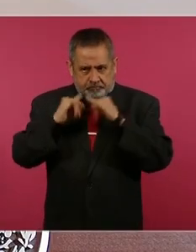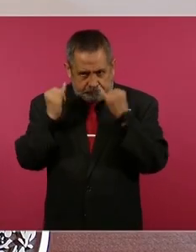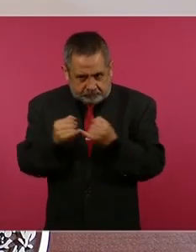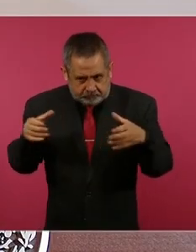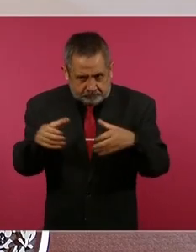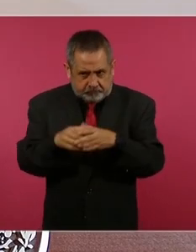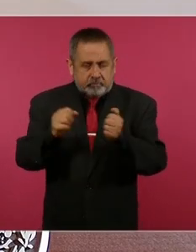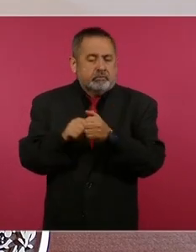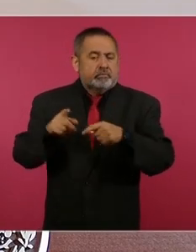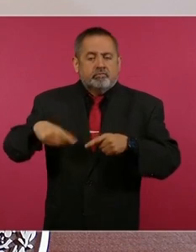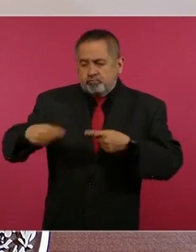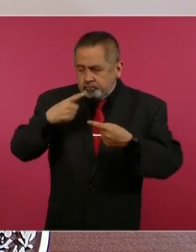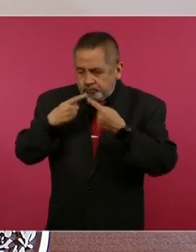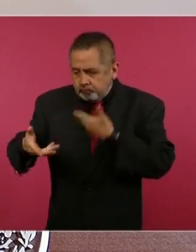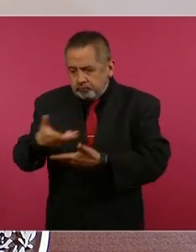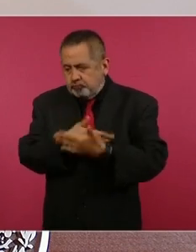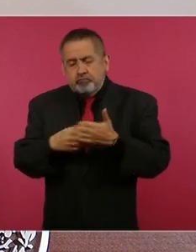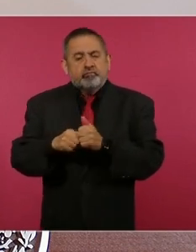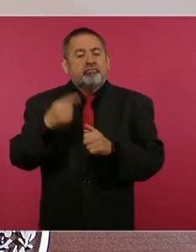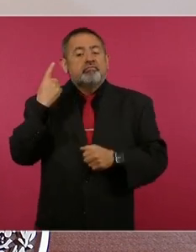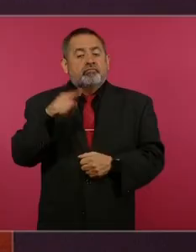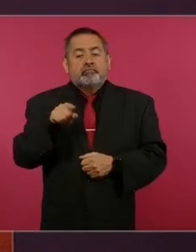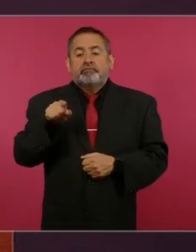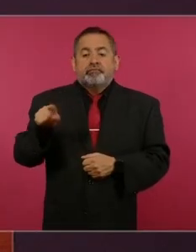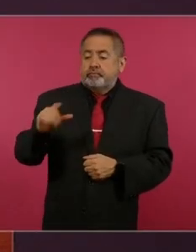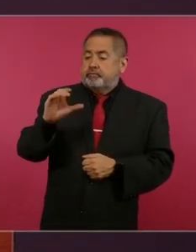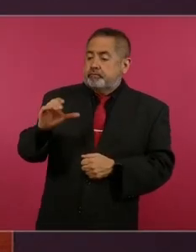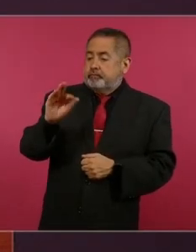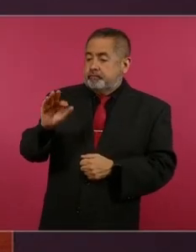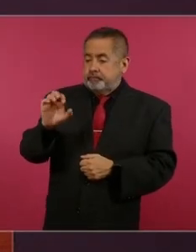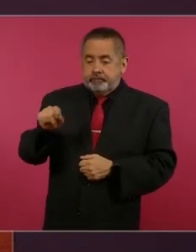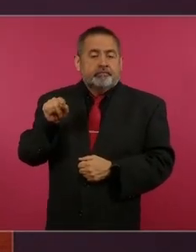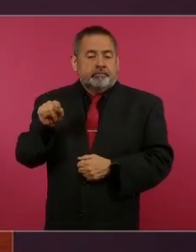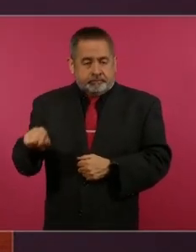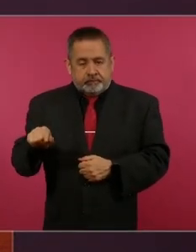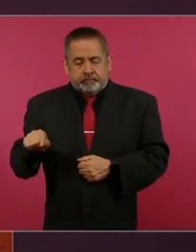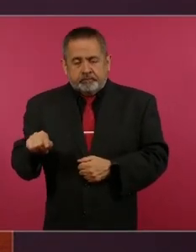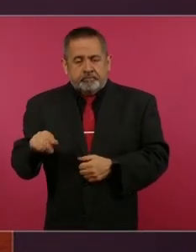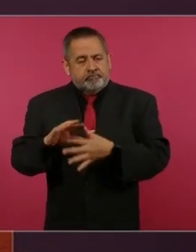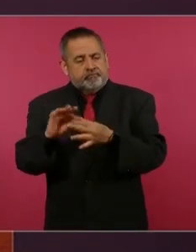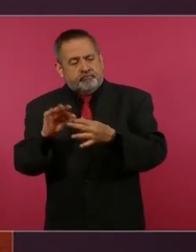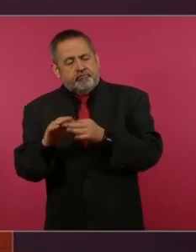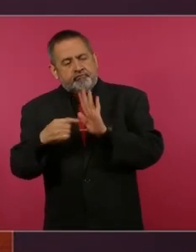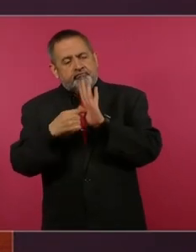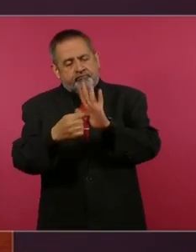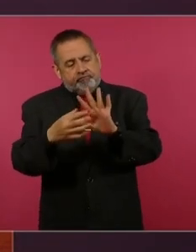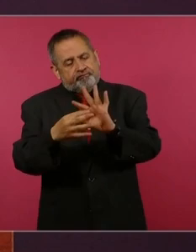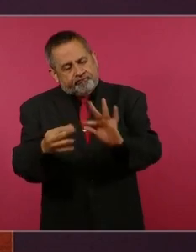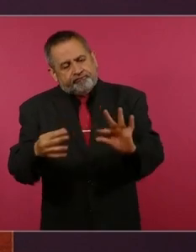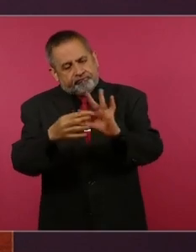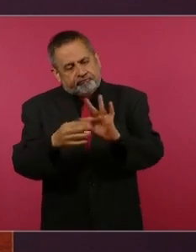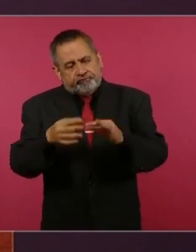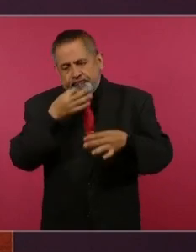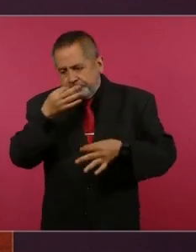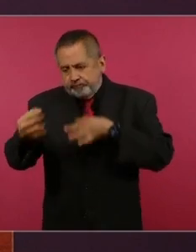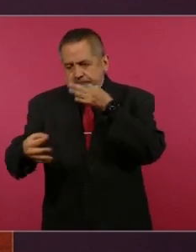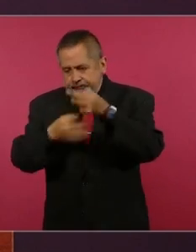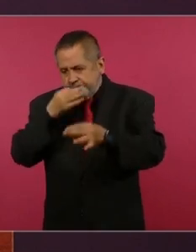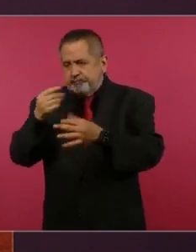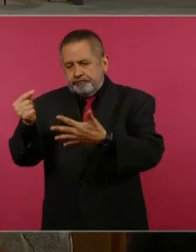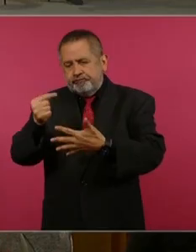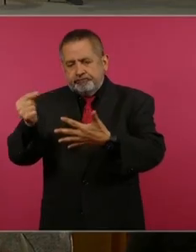con ellas, para que la Comisión Federal de Electricidad dé un detallado informe de los